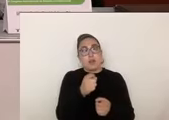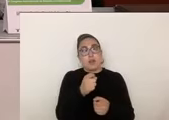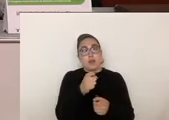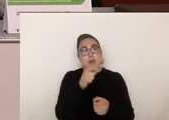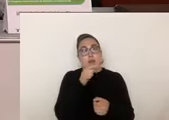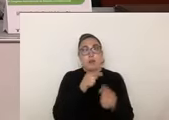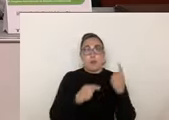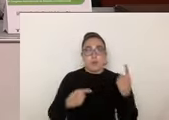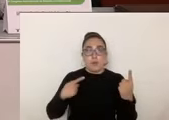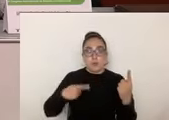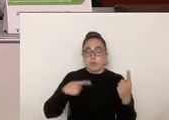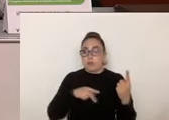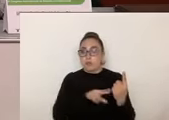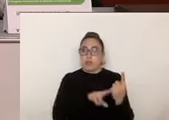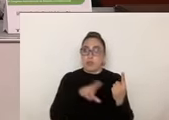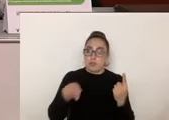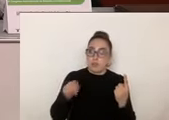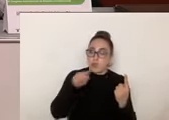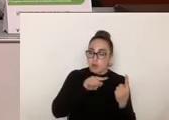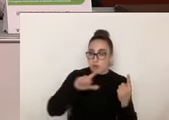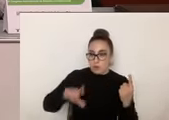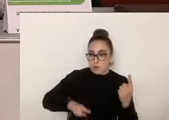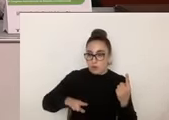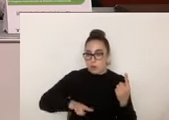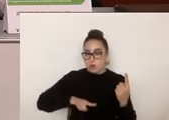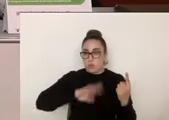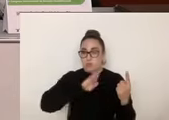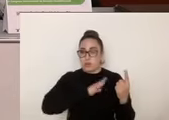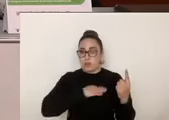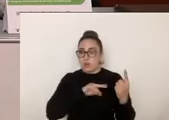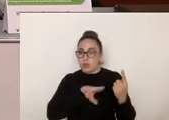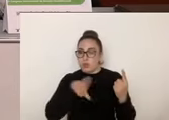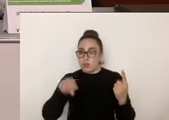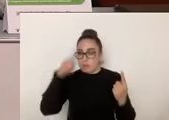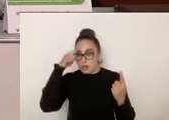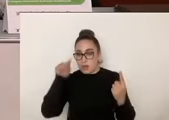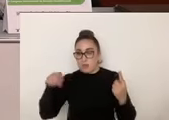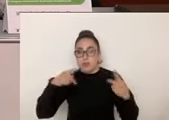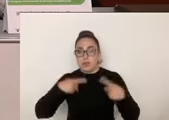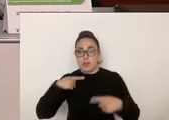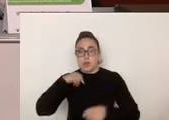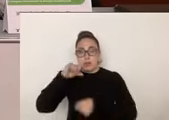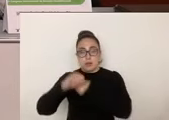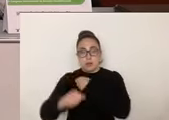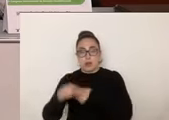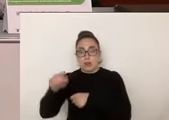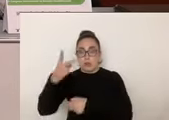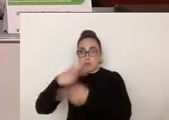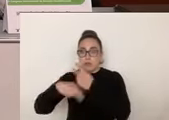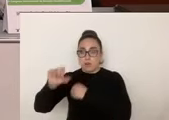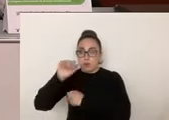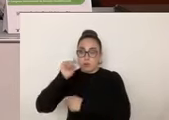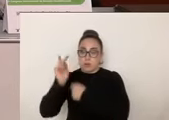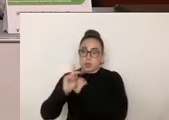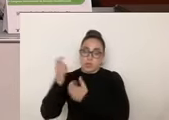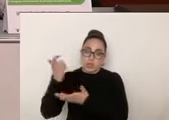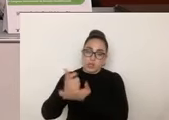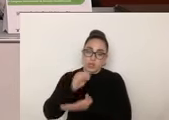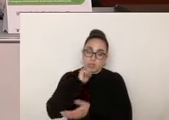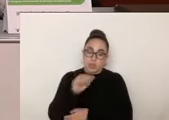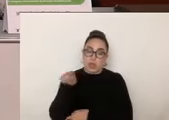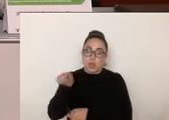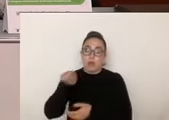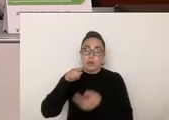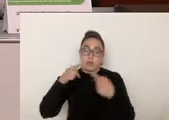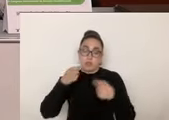negó el estado de necesidad, para pagar la operación de su hijo al que el sistema público de salud del país del que venía no se la pagaba y tenía una